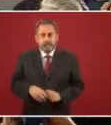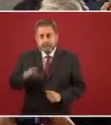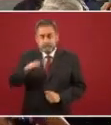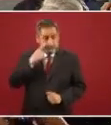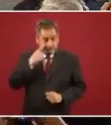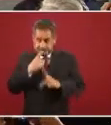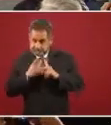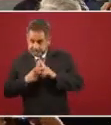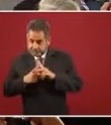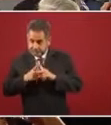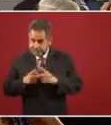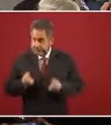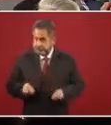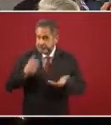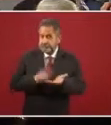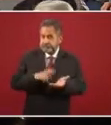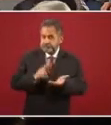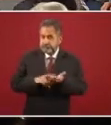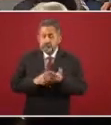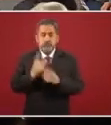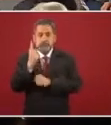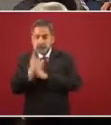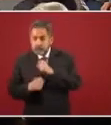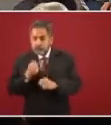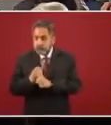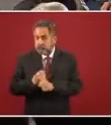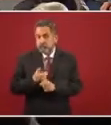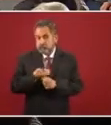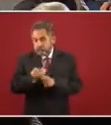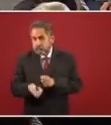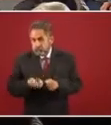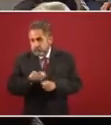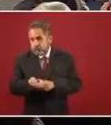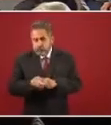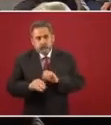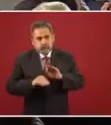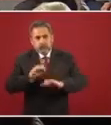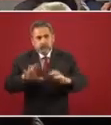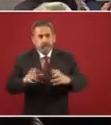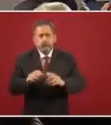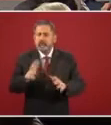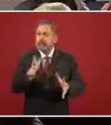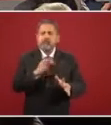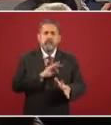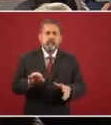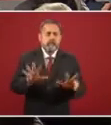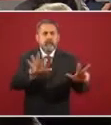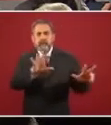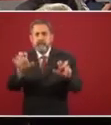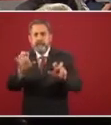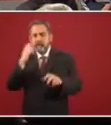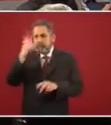cálculo para determinar cuál era el costo de operación anual de este avión, considerando 800 horas